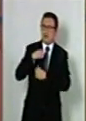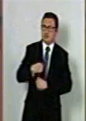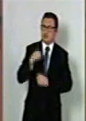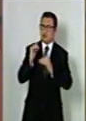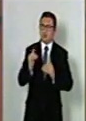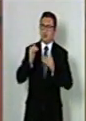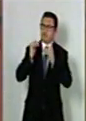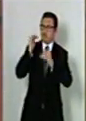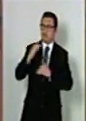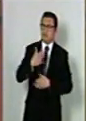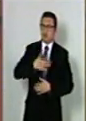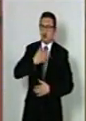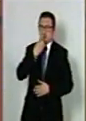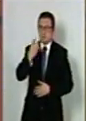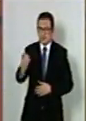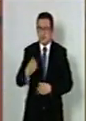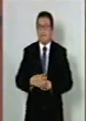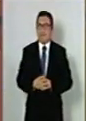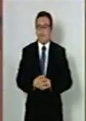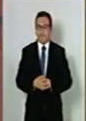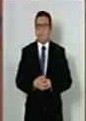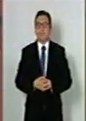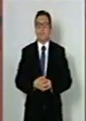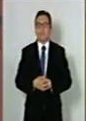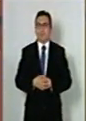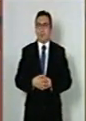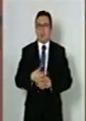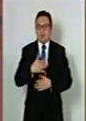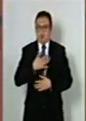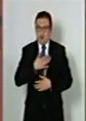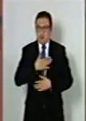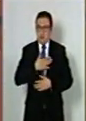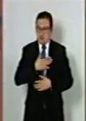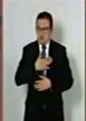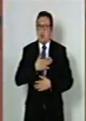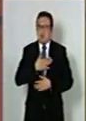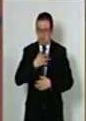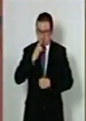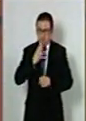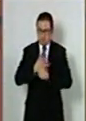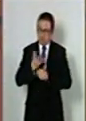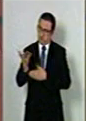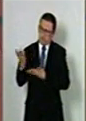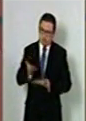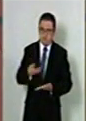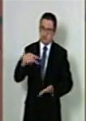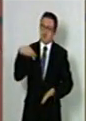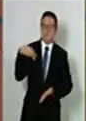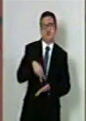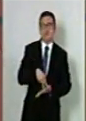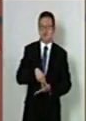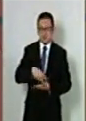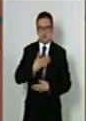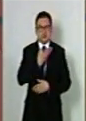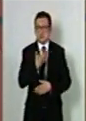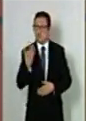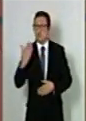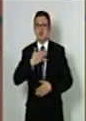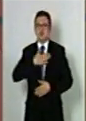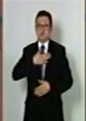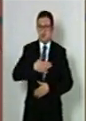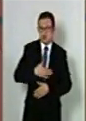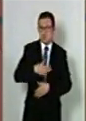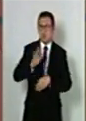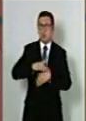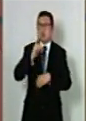país, tengo el privilegio de venir a pedir justicia porque el cielo me lo